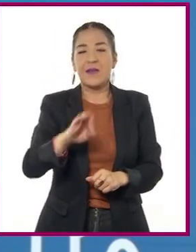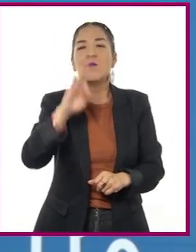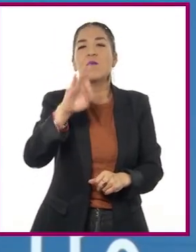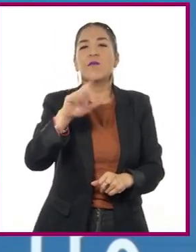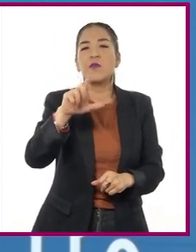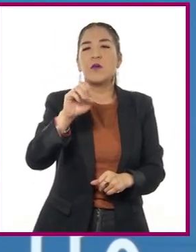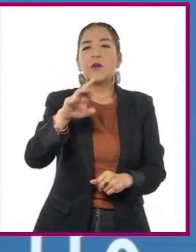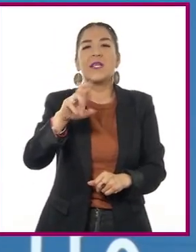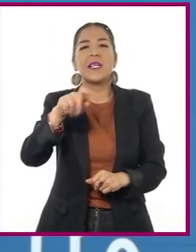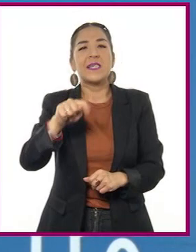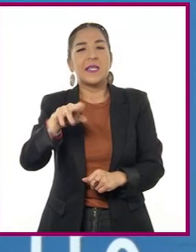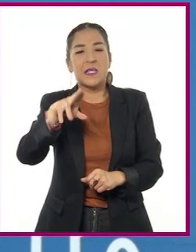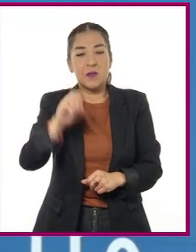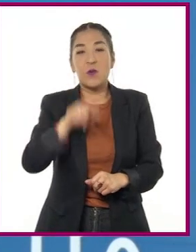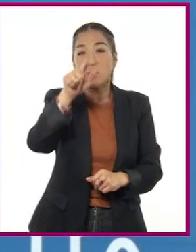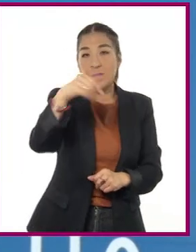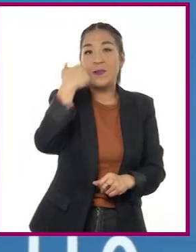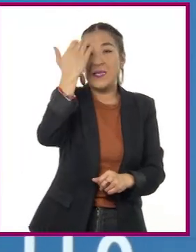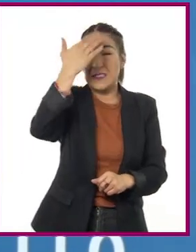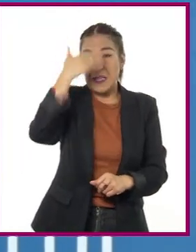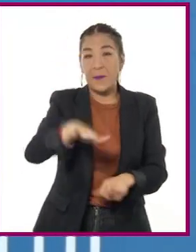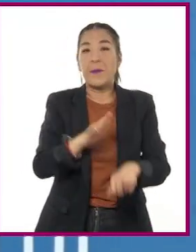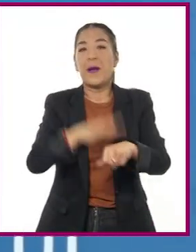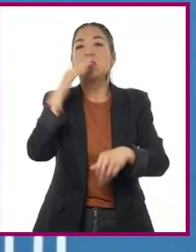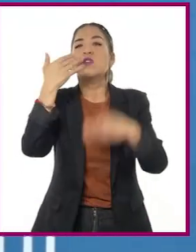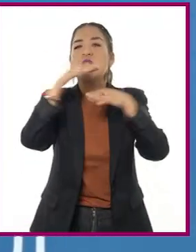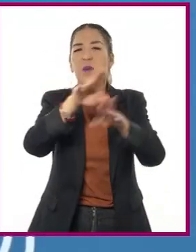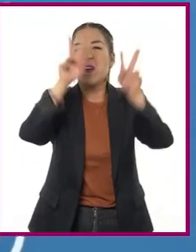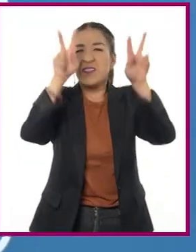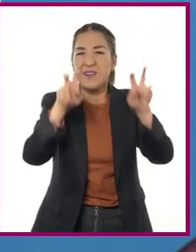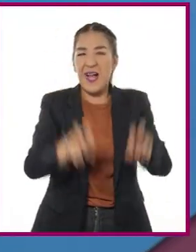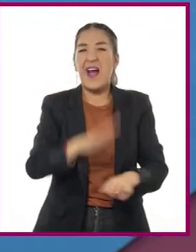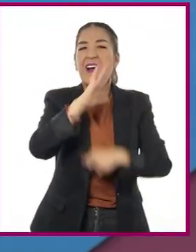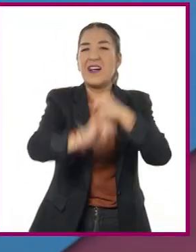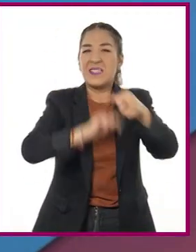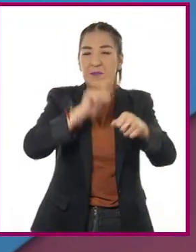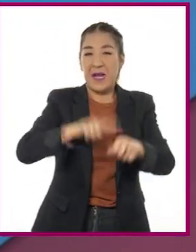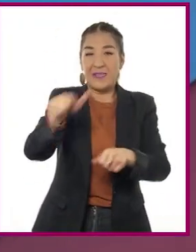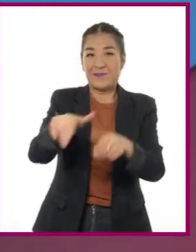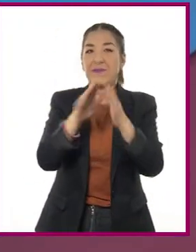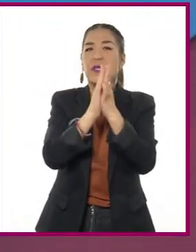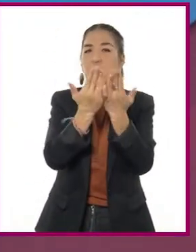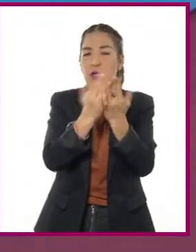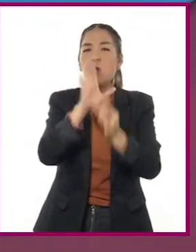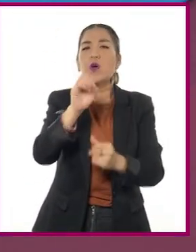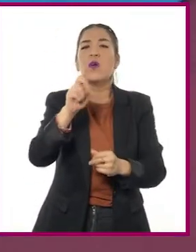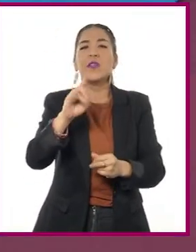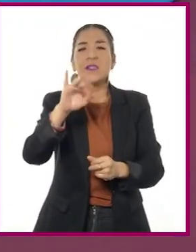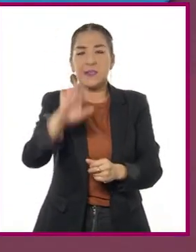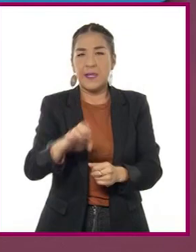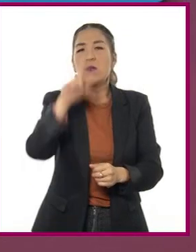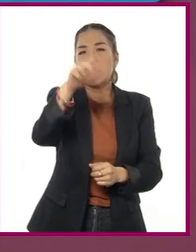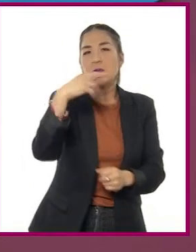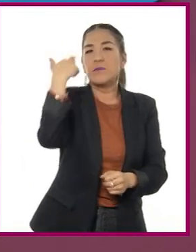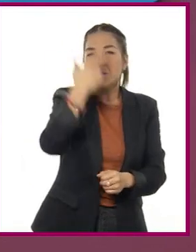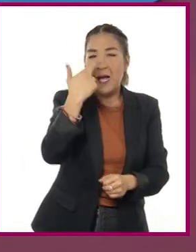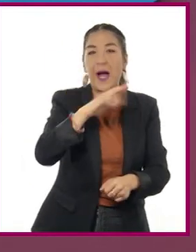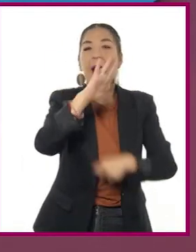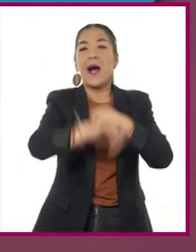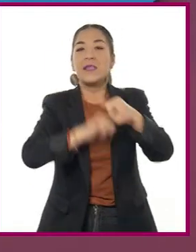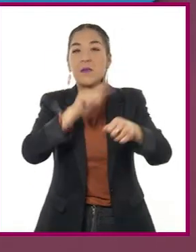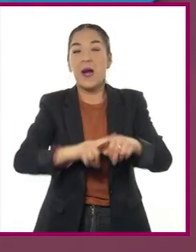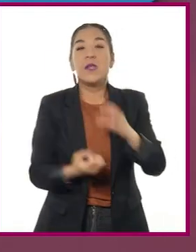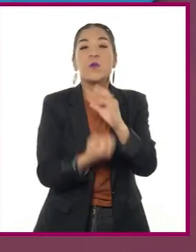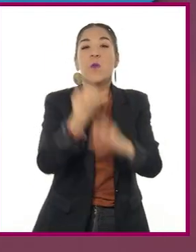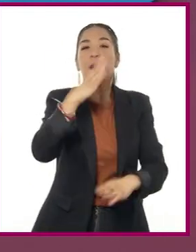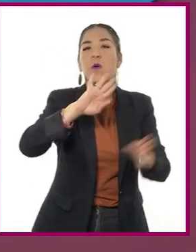quieren conocer más sobre las descripciones de animales que contiene el Códice Florentino, revisen Animales del Nuevo